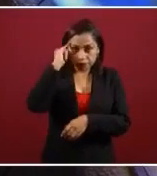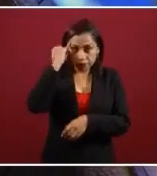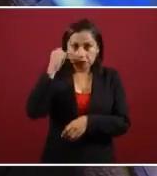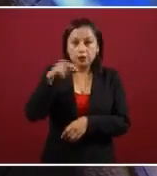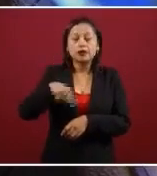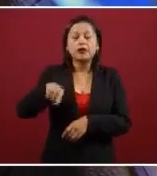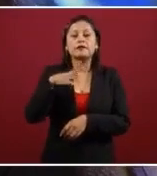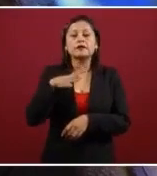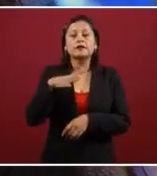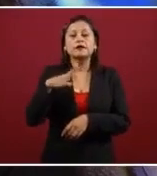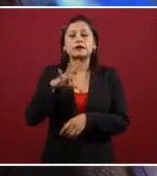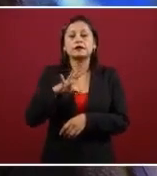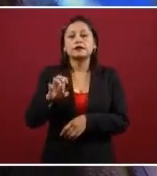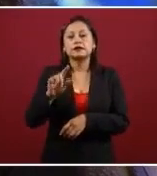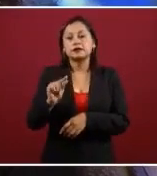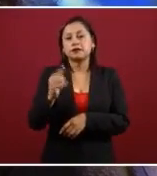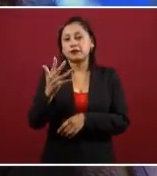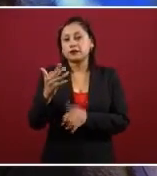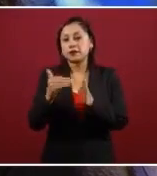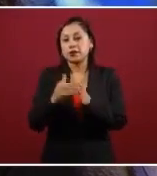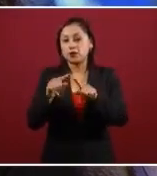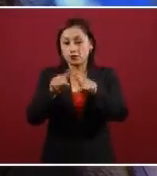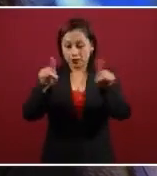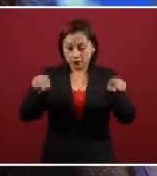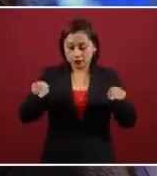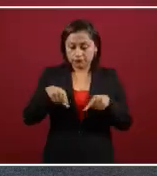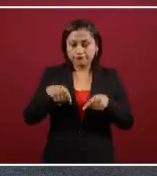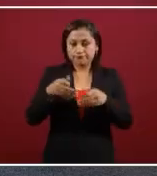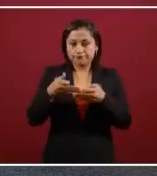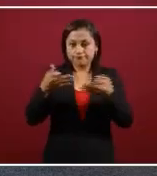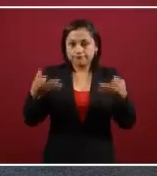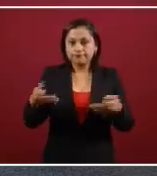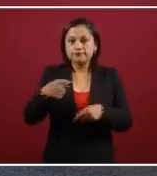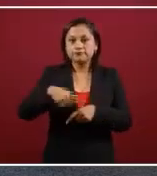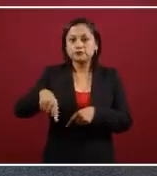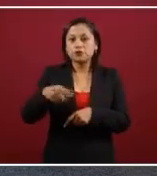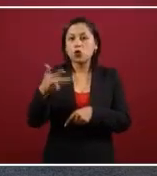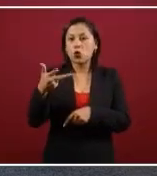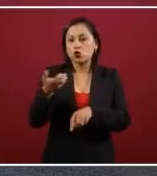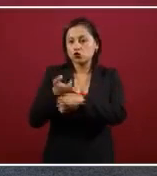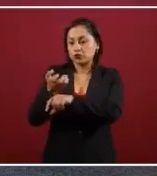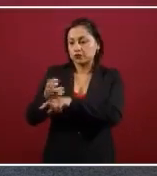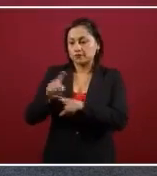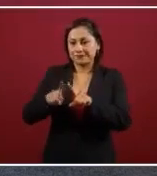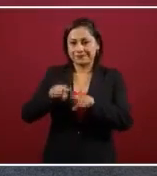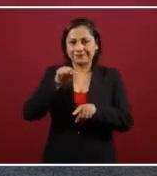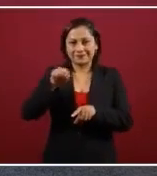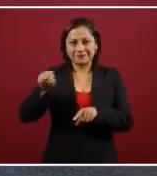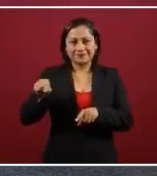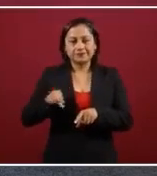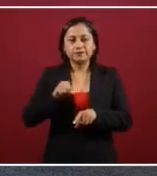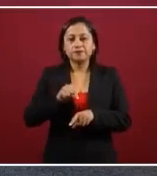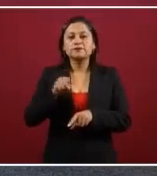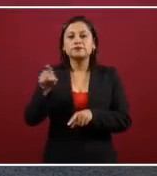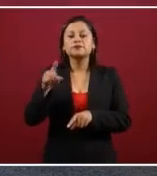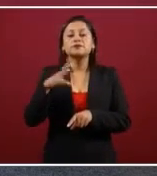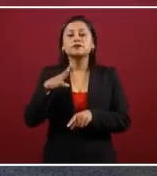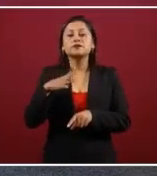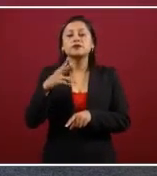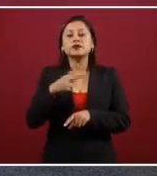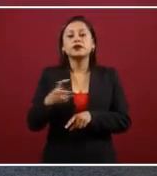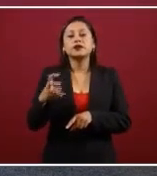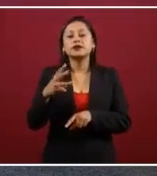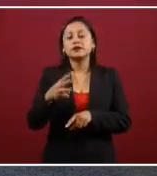575 mil hectáreas en los 8 estados mencionados y tenemos presencia en 362